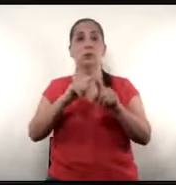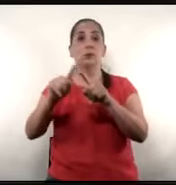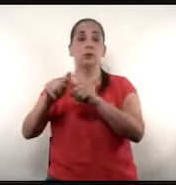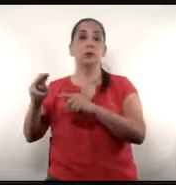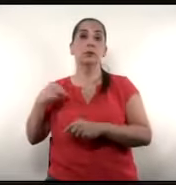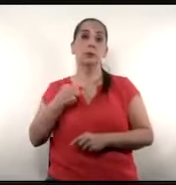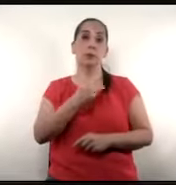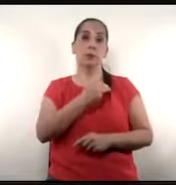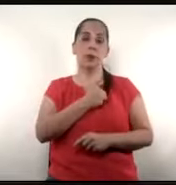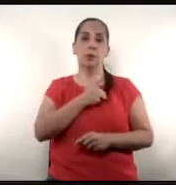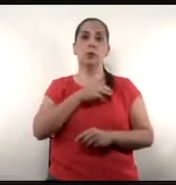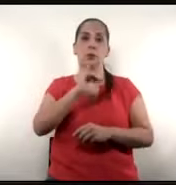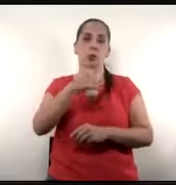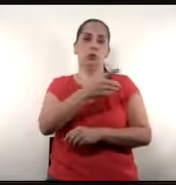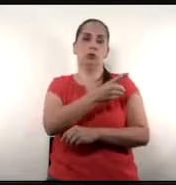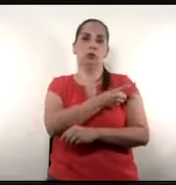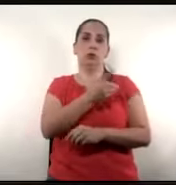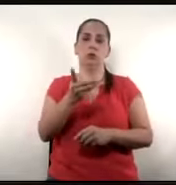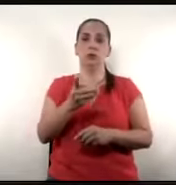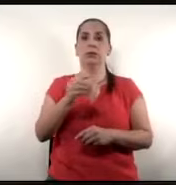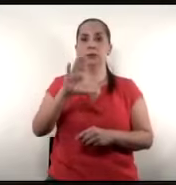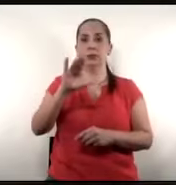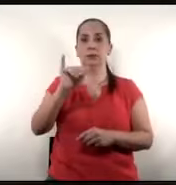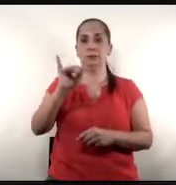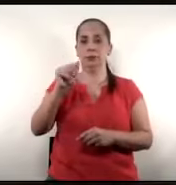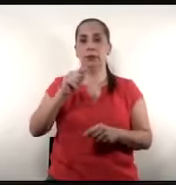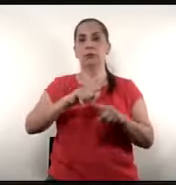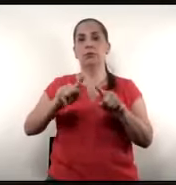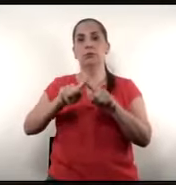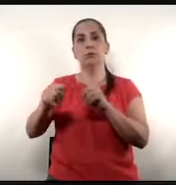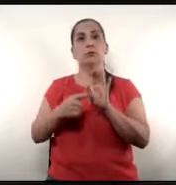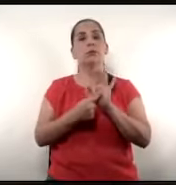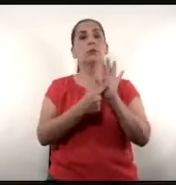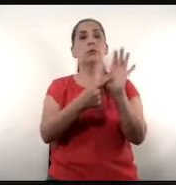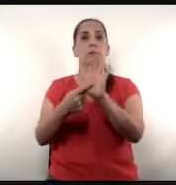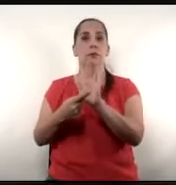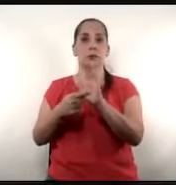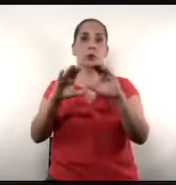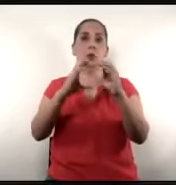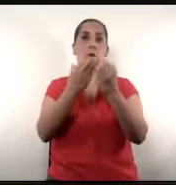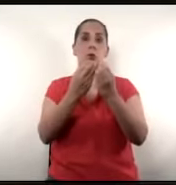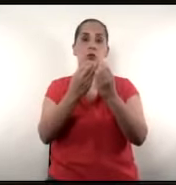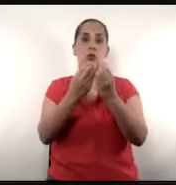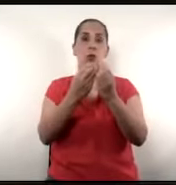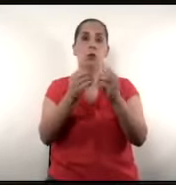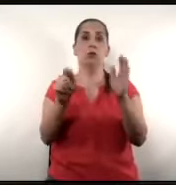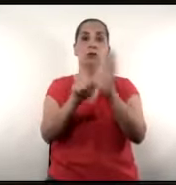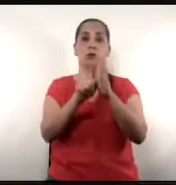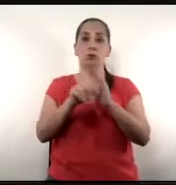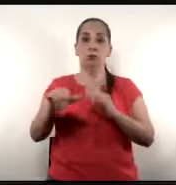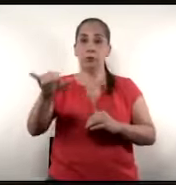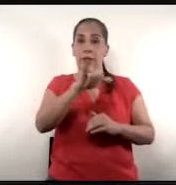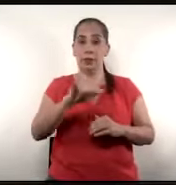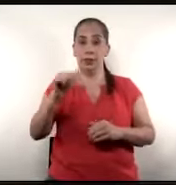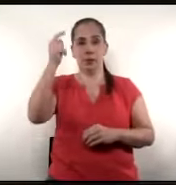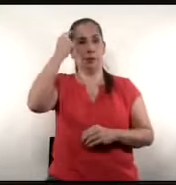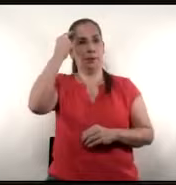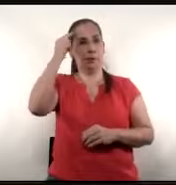Directiva General del CEFIA, a los representantes de la Comisión Paritaria Pensar en Costa